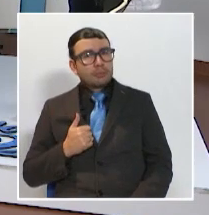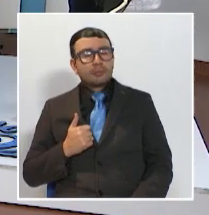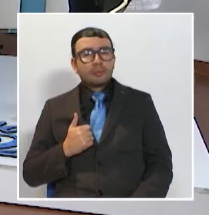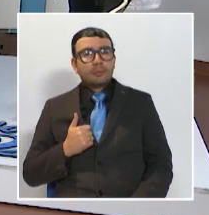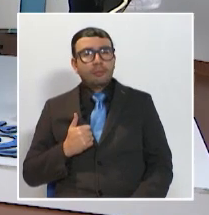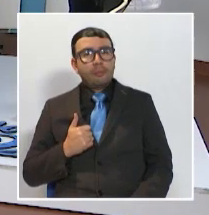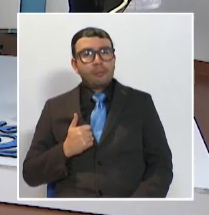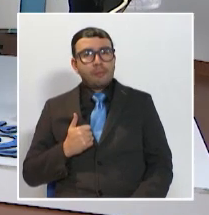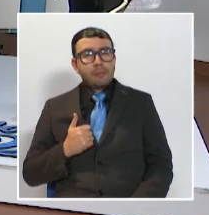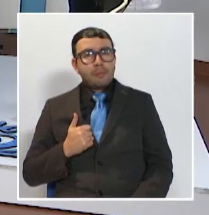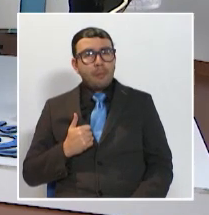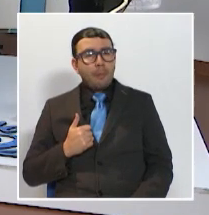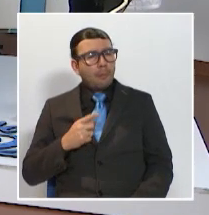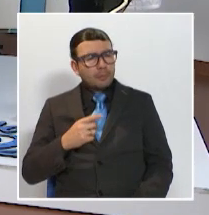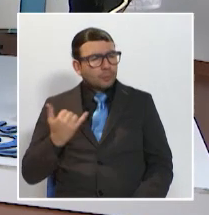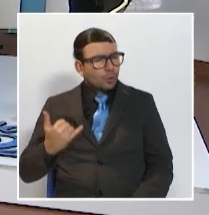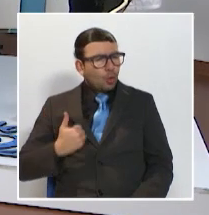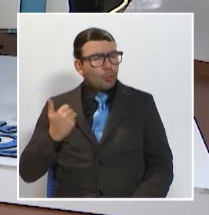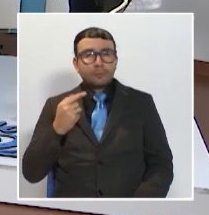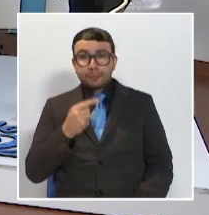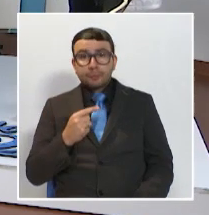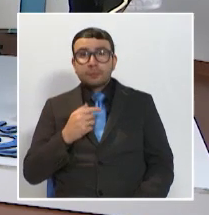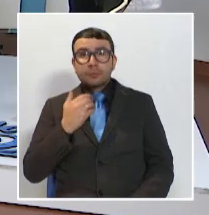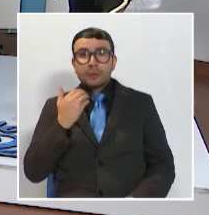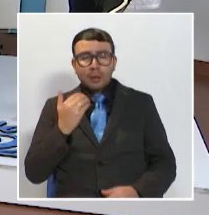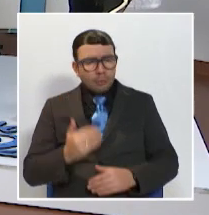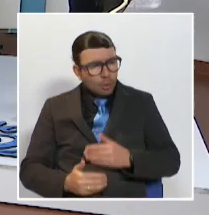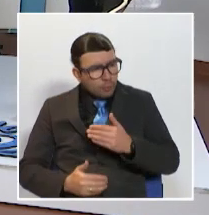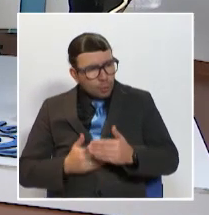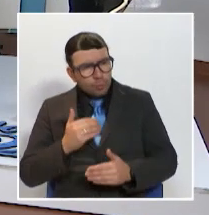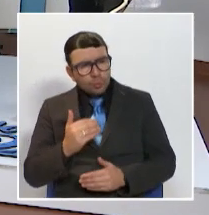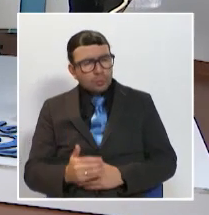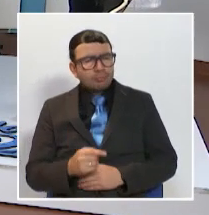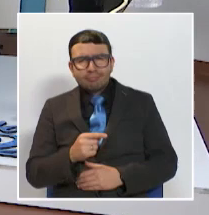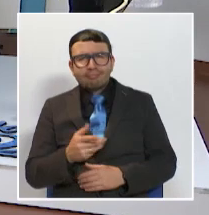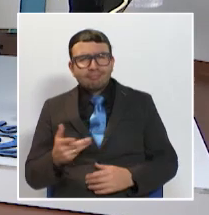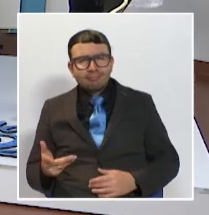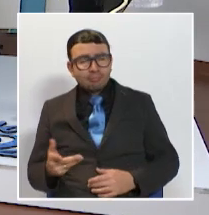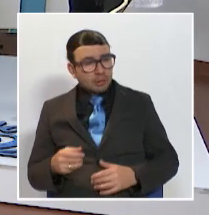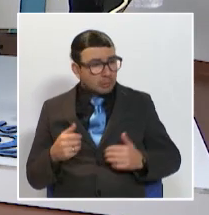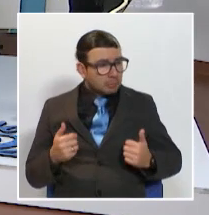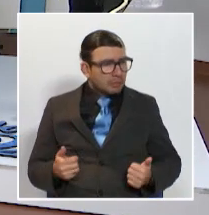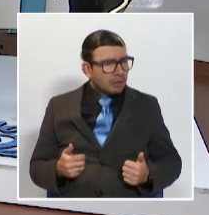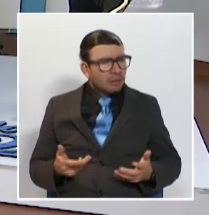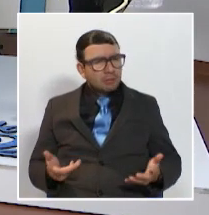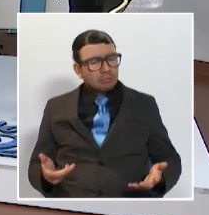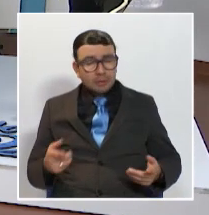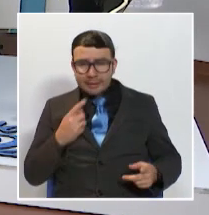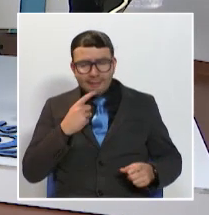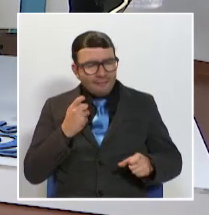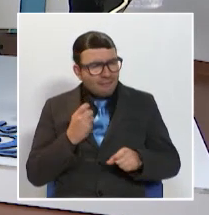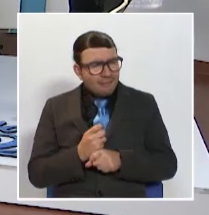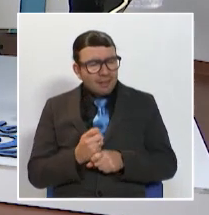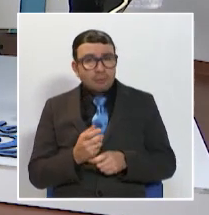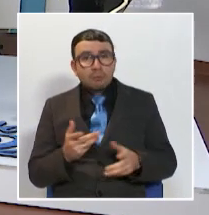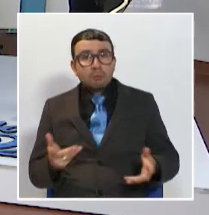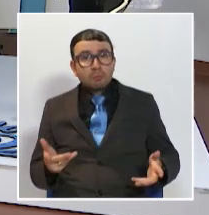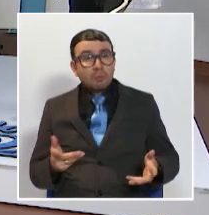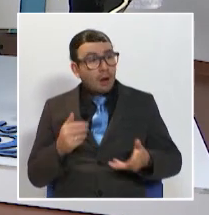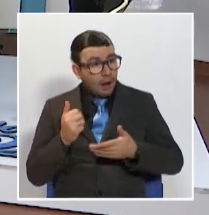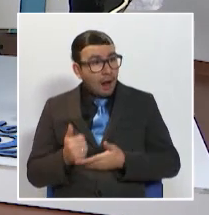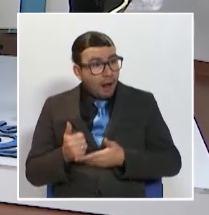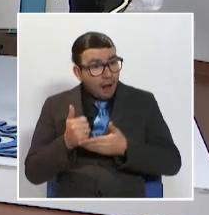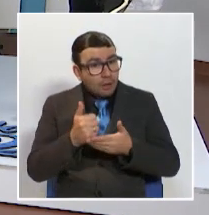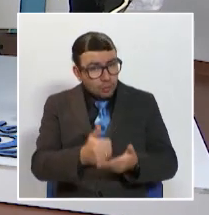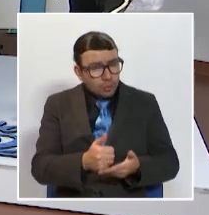Alberto, el proceso es, el pronóstico puede ser bueno, puede ser difícil, las ayudas